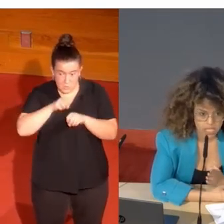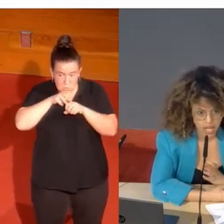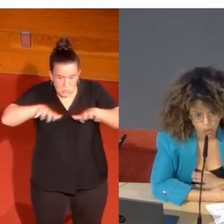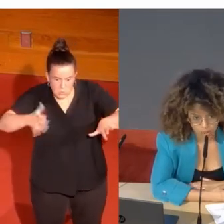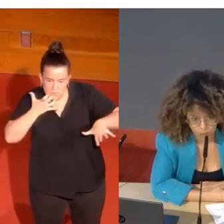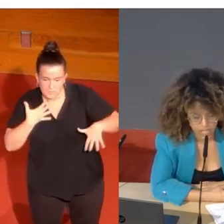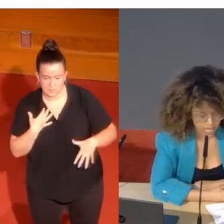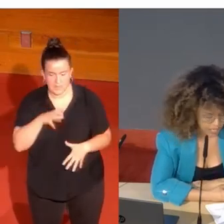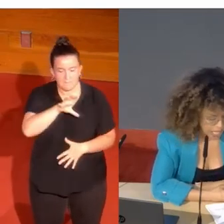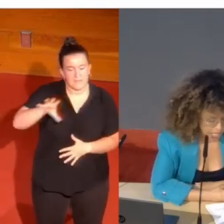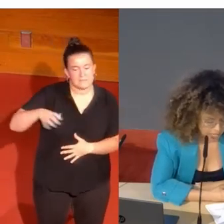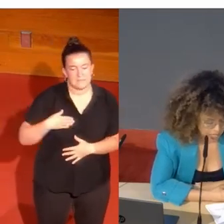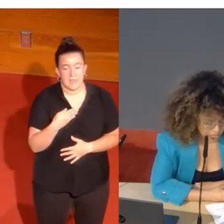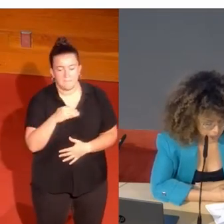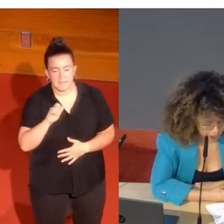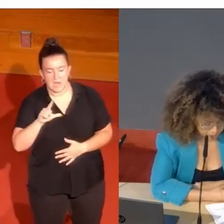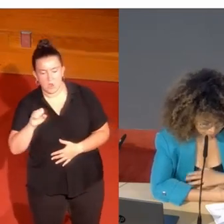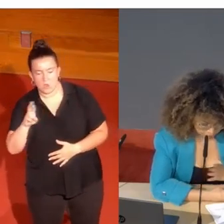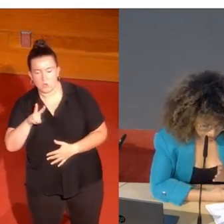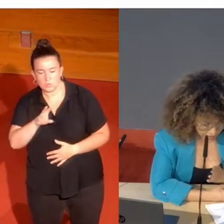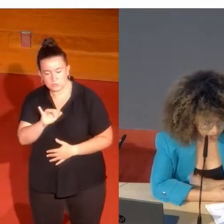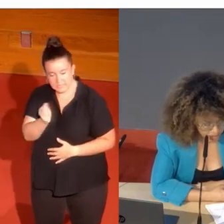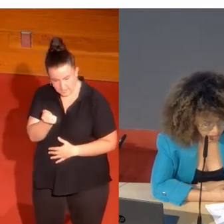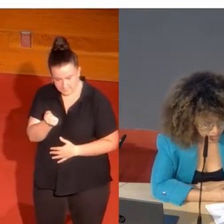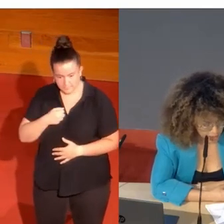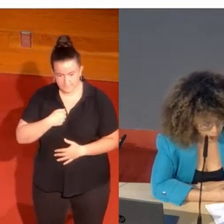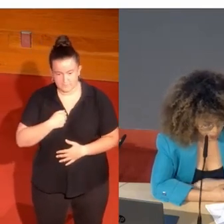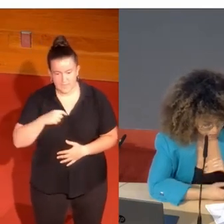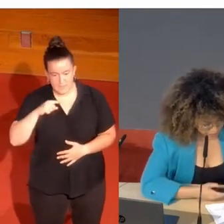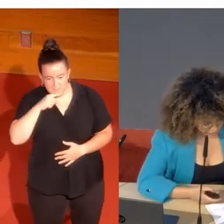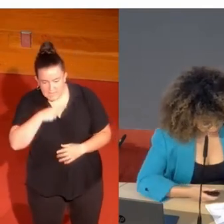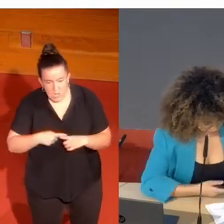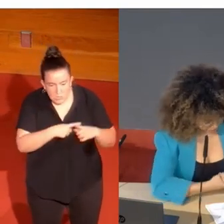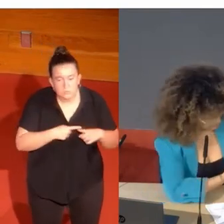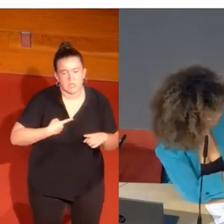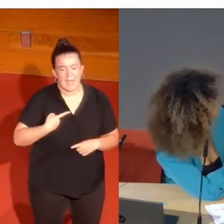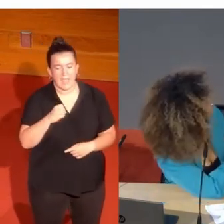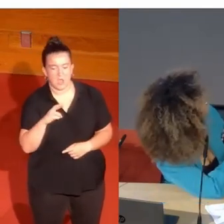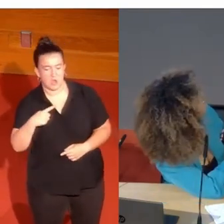Bielorrusia o Georgia en e en en